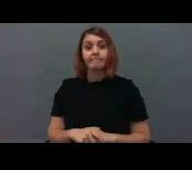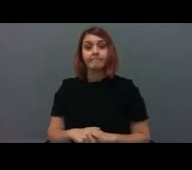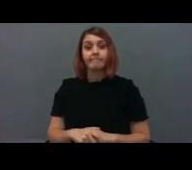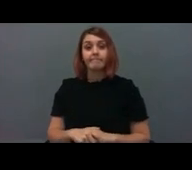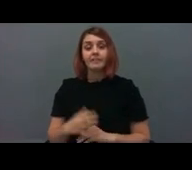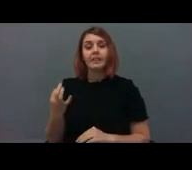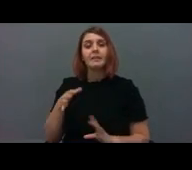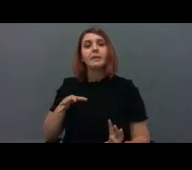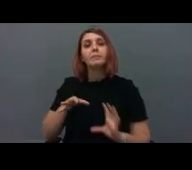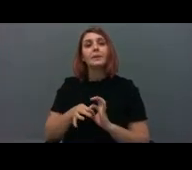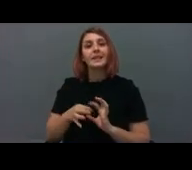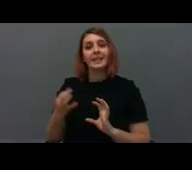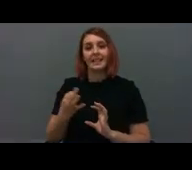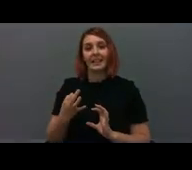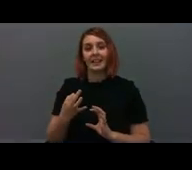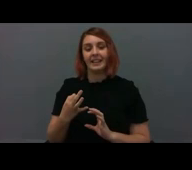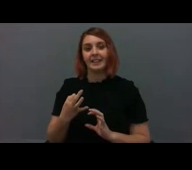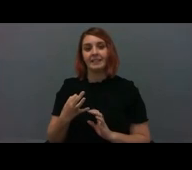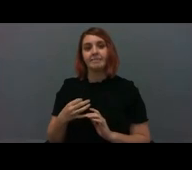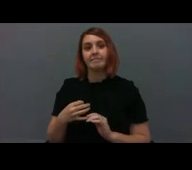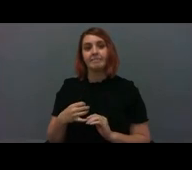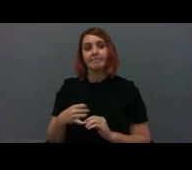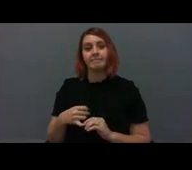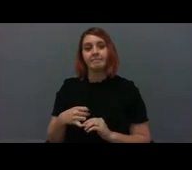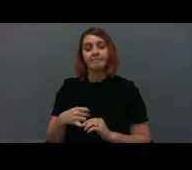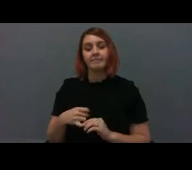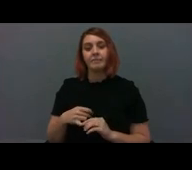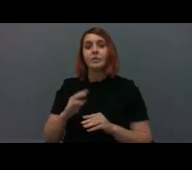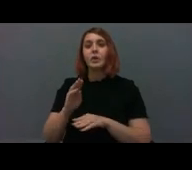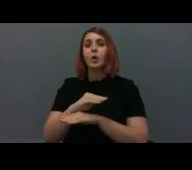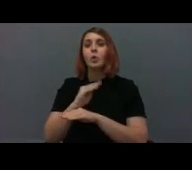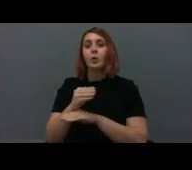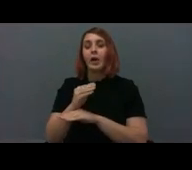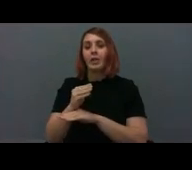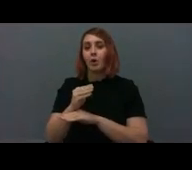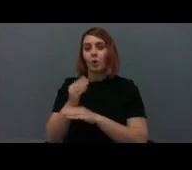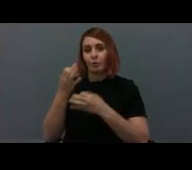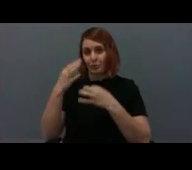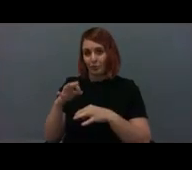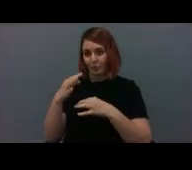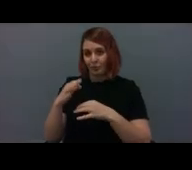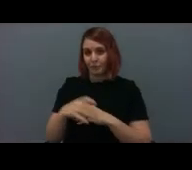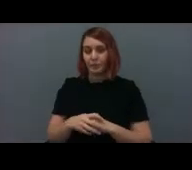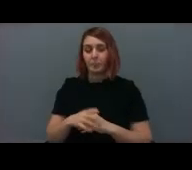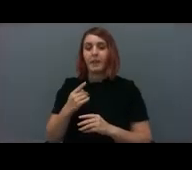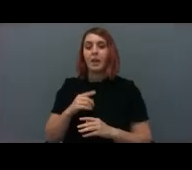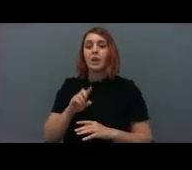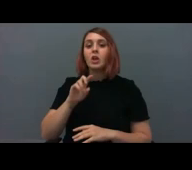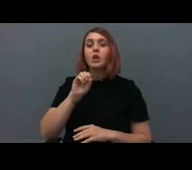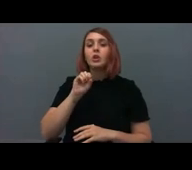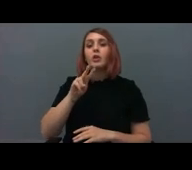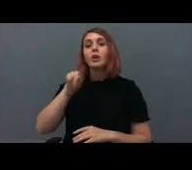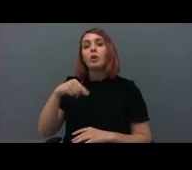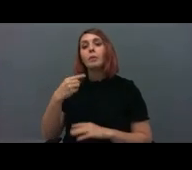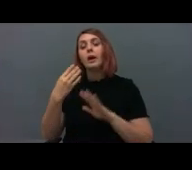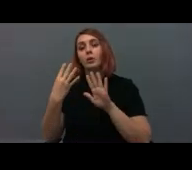tiene que ver también con los cuidados informales. Entonces hay un 12,9% de mujeres que cuidan